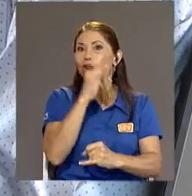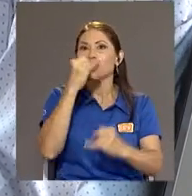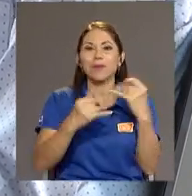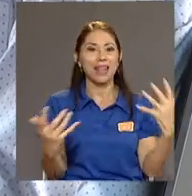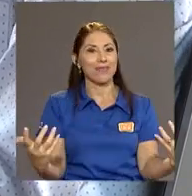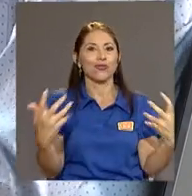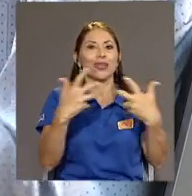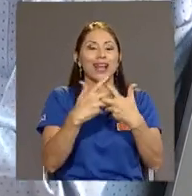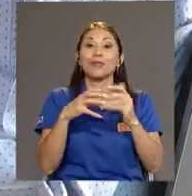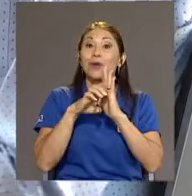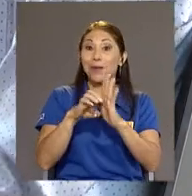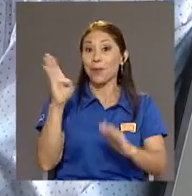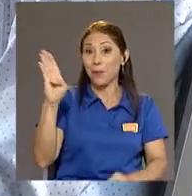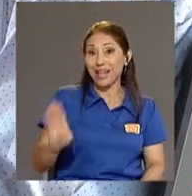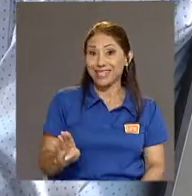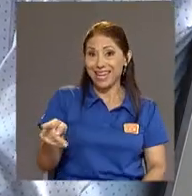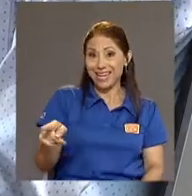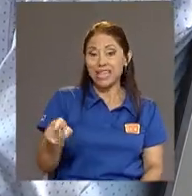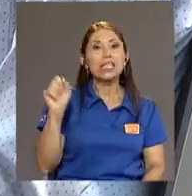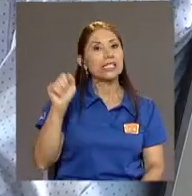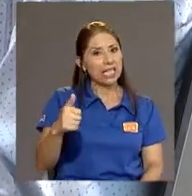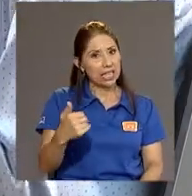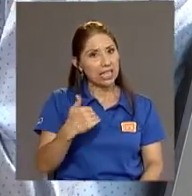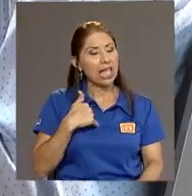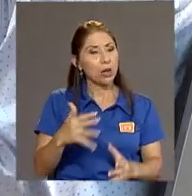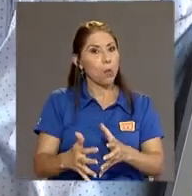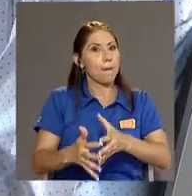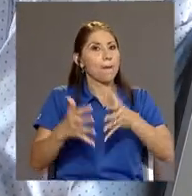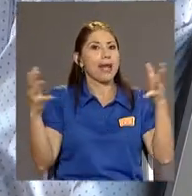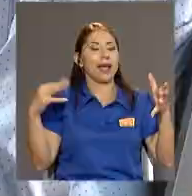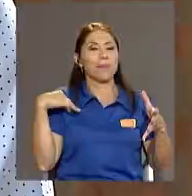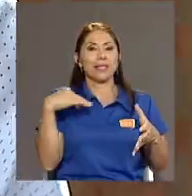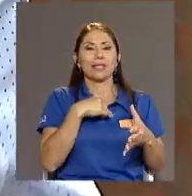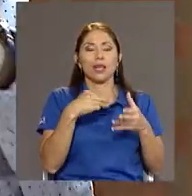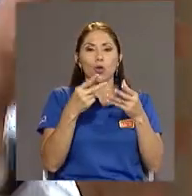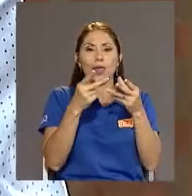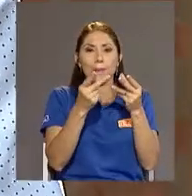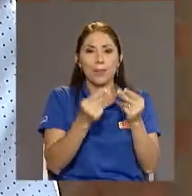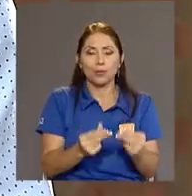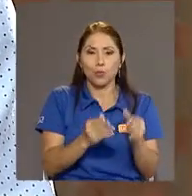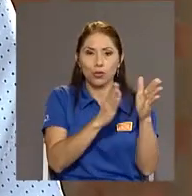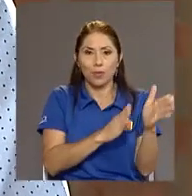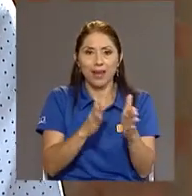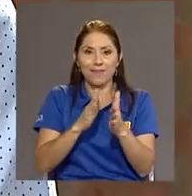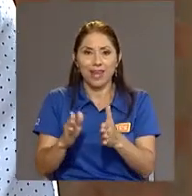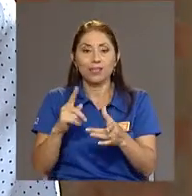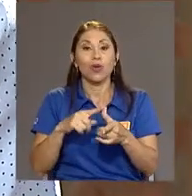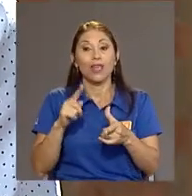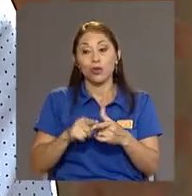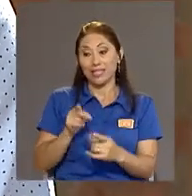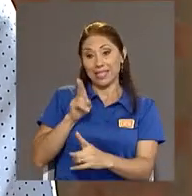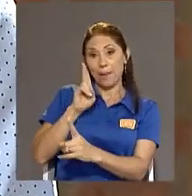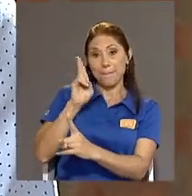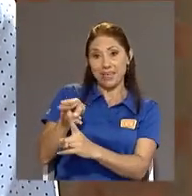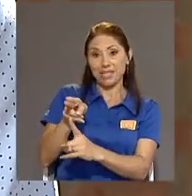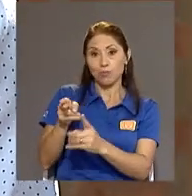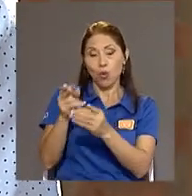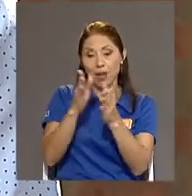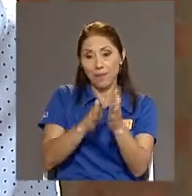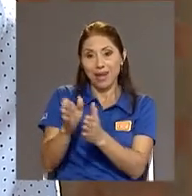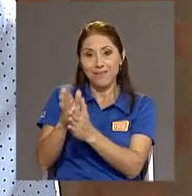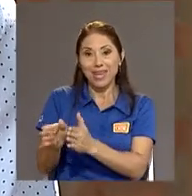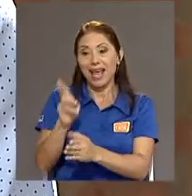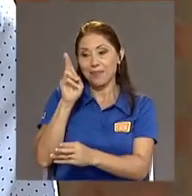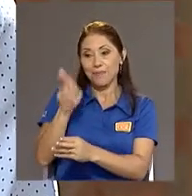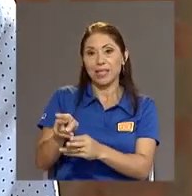Brasil sí tiene un mega ministerio de planificación y presupuesto, entonces el que planifica gasta, aquí no. Pero la